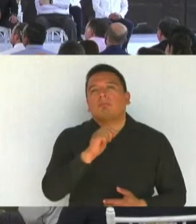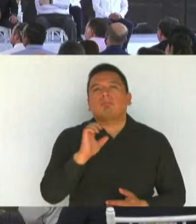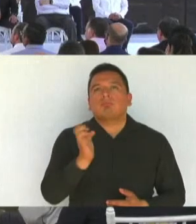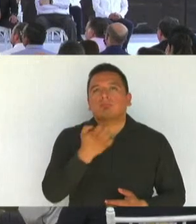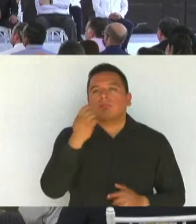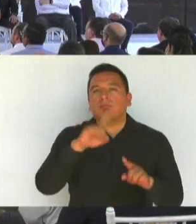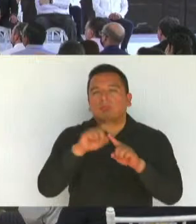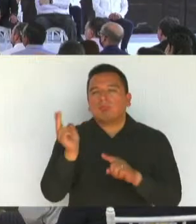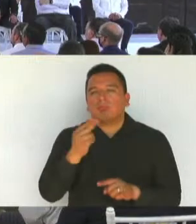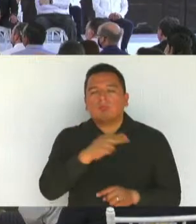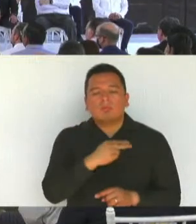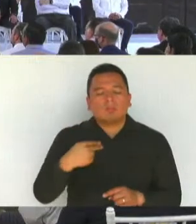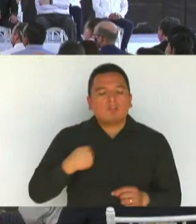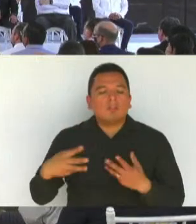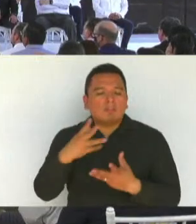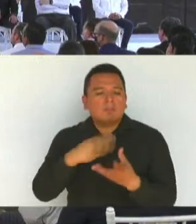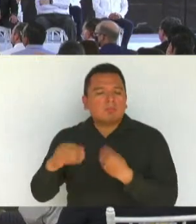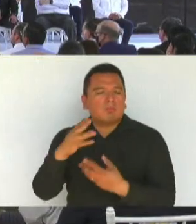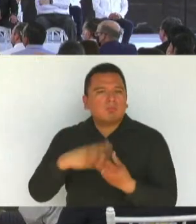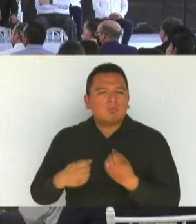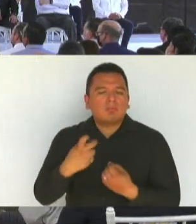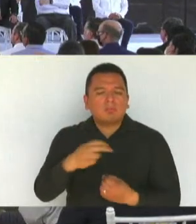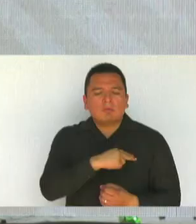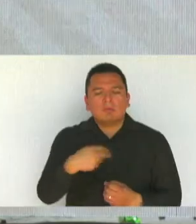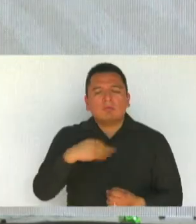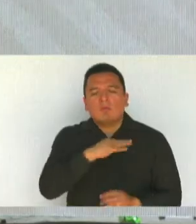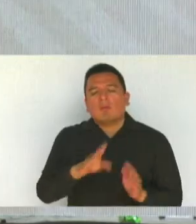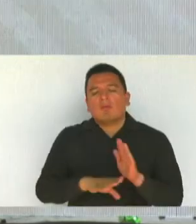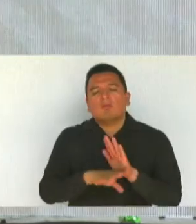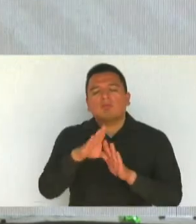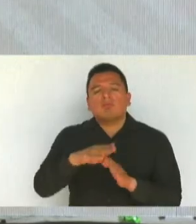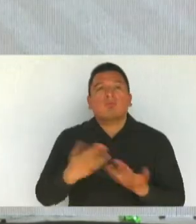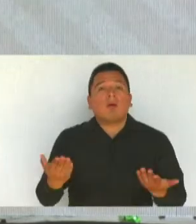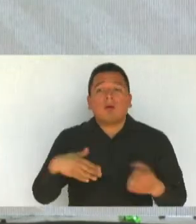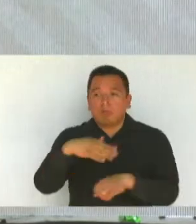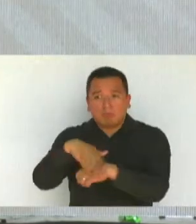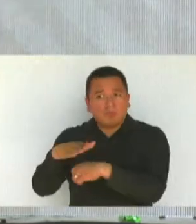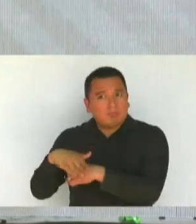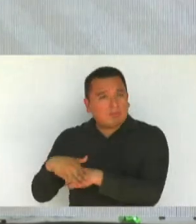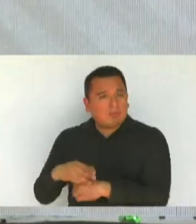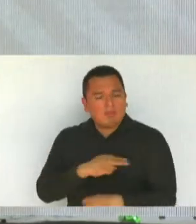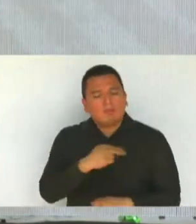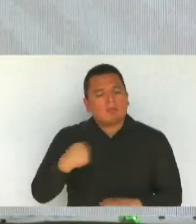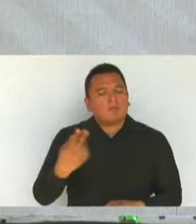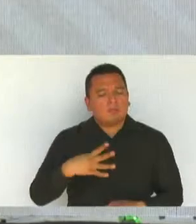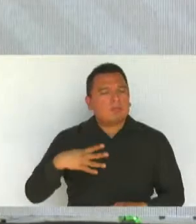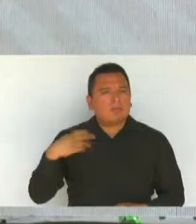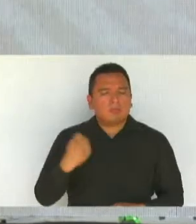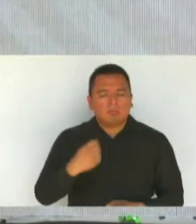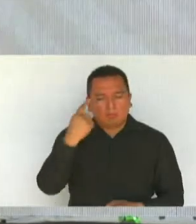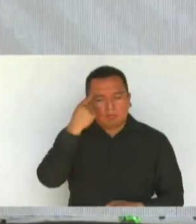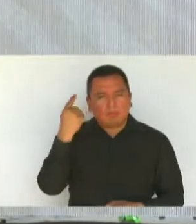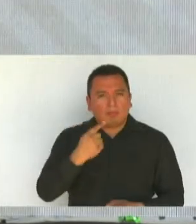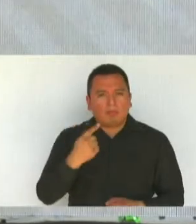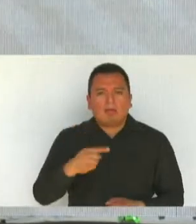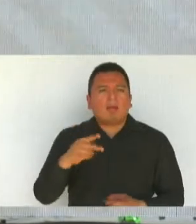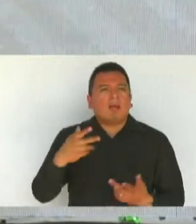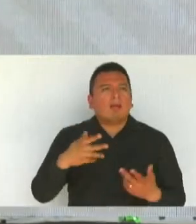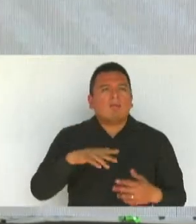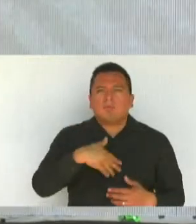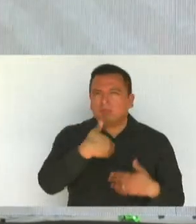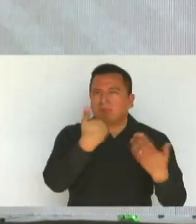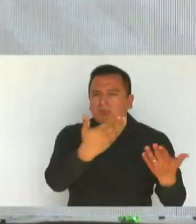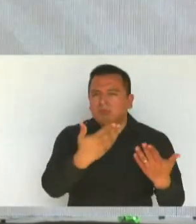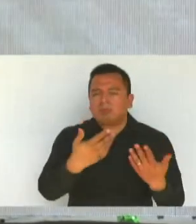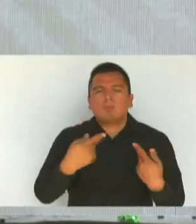llegar más lejos. Celebro y los invito a que empecemos a hacer nuestra parte para poder que construyamos una sociedad que sea mucho